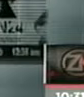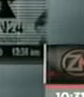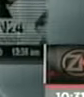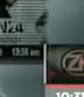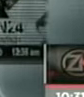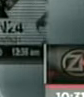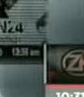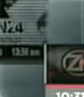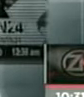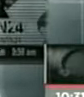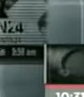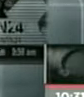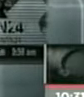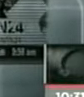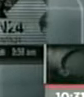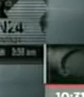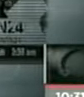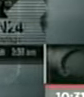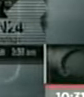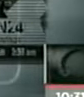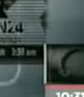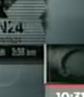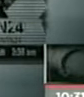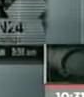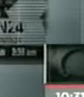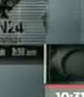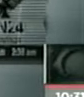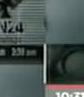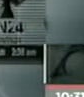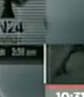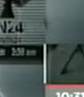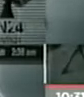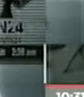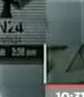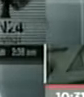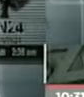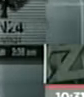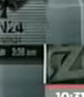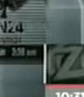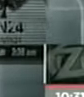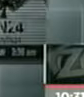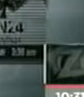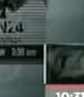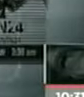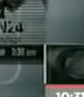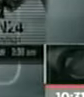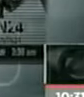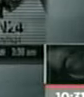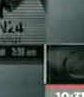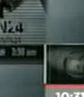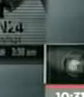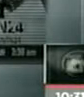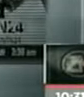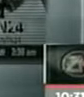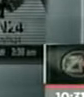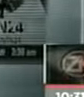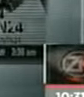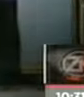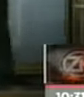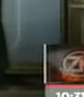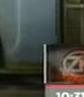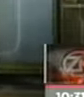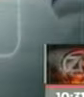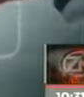muchos delitos cometidos por Maduro que vamos a seguir investigando y accionando ante los